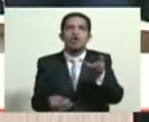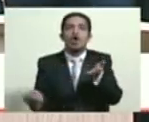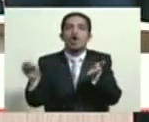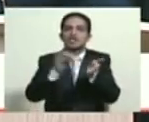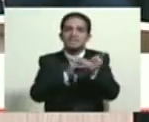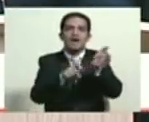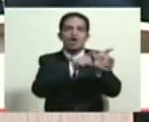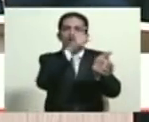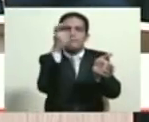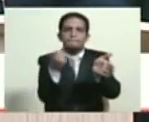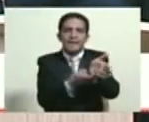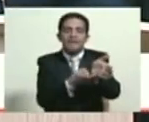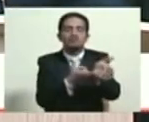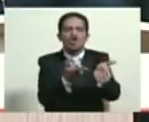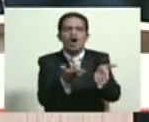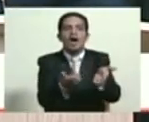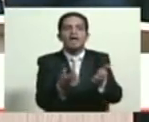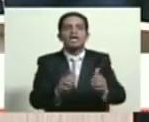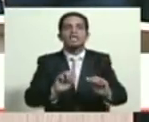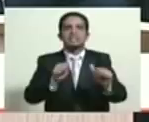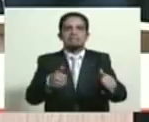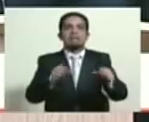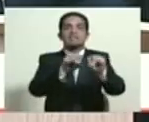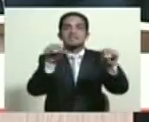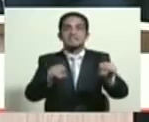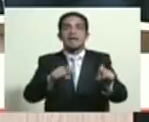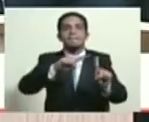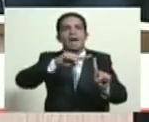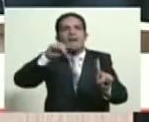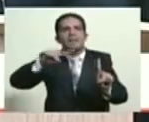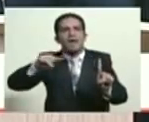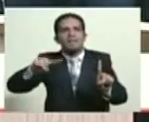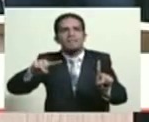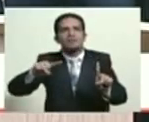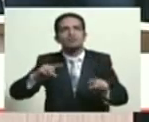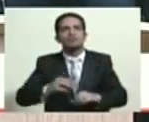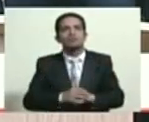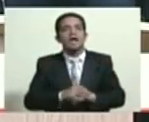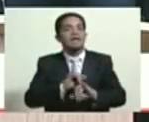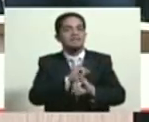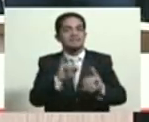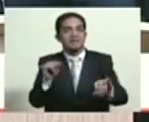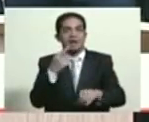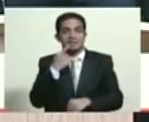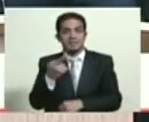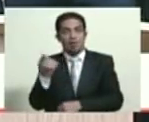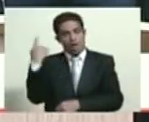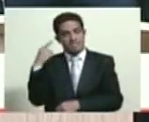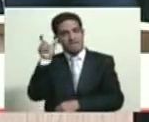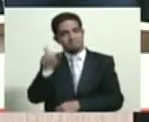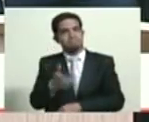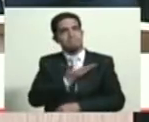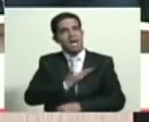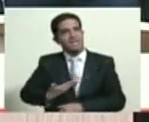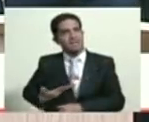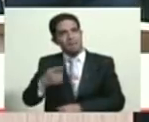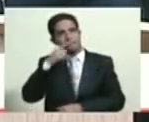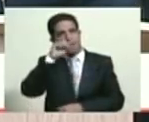total del sistema eléctrico nacional. Ya lo señaló, lo apuntó ayer el presidente Nicolás Maduro. A eso